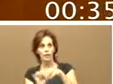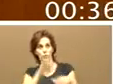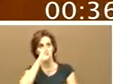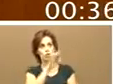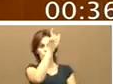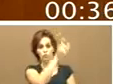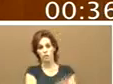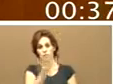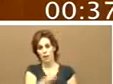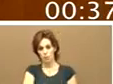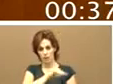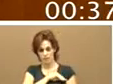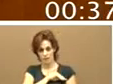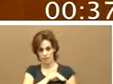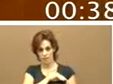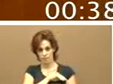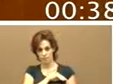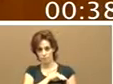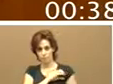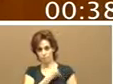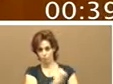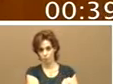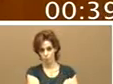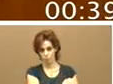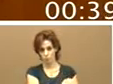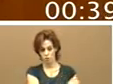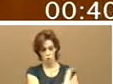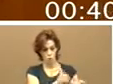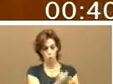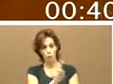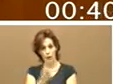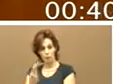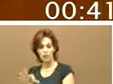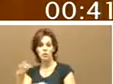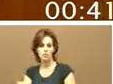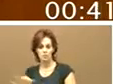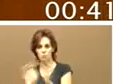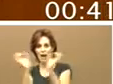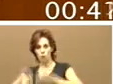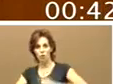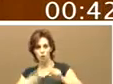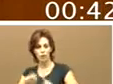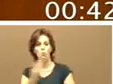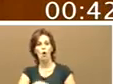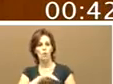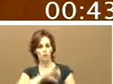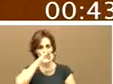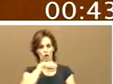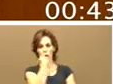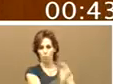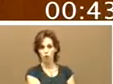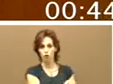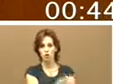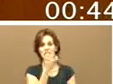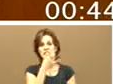parlamentarios que han formado parte de esta Asamblea, siempre han sido capaces de ponerse de acuerdo. Y si dejamos de lado, como en esta